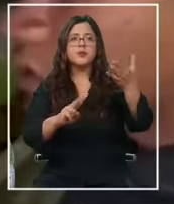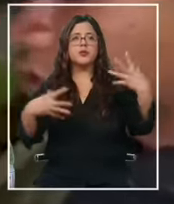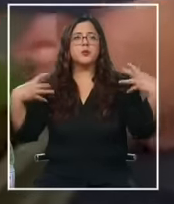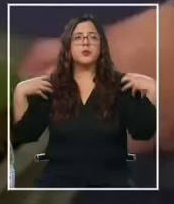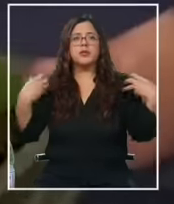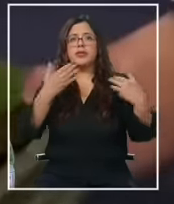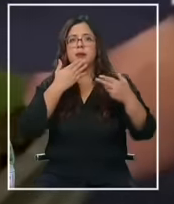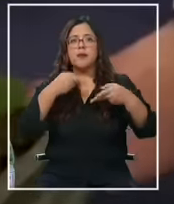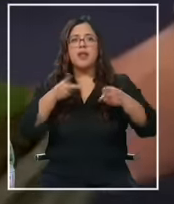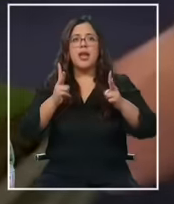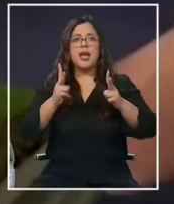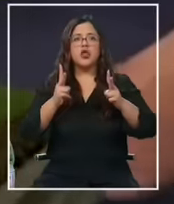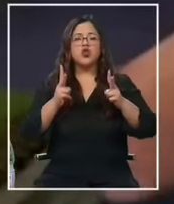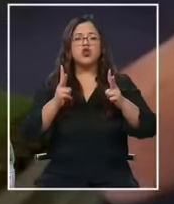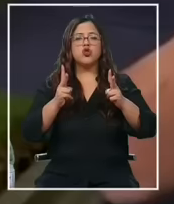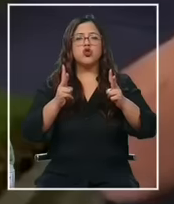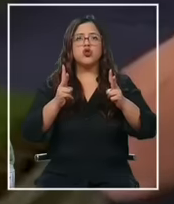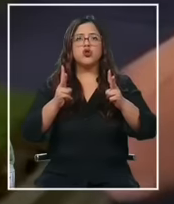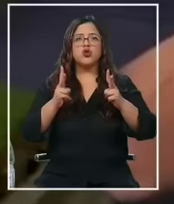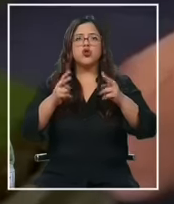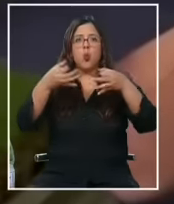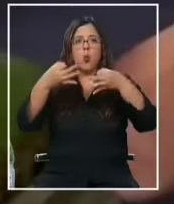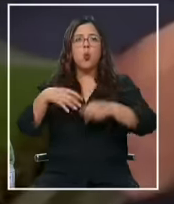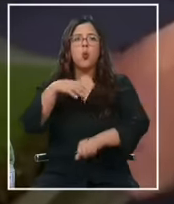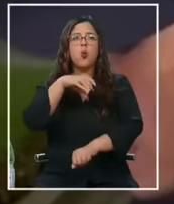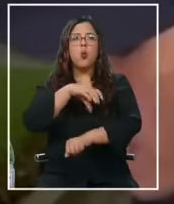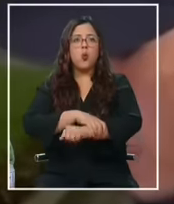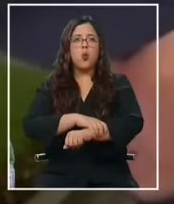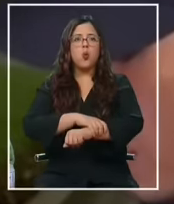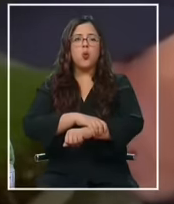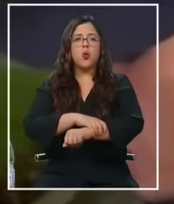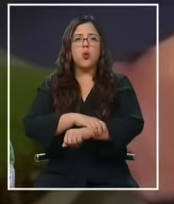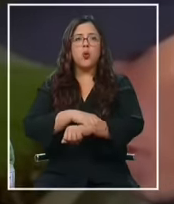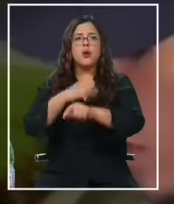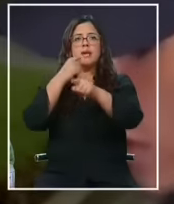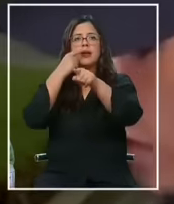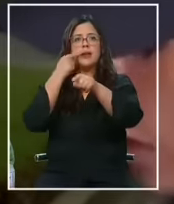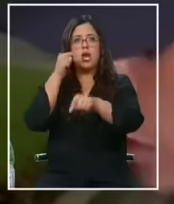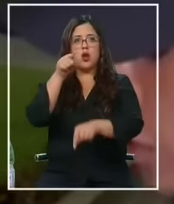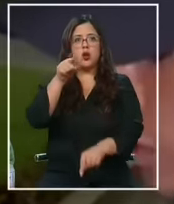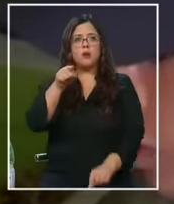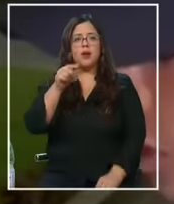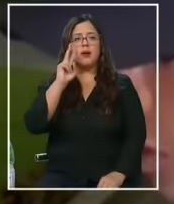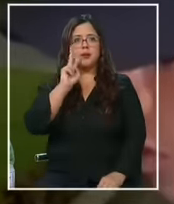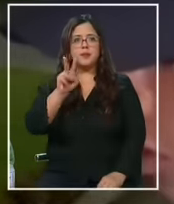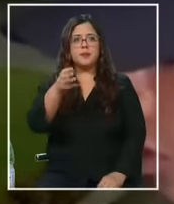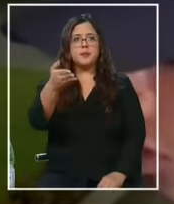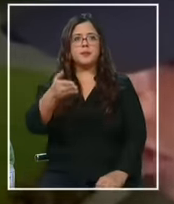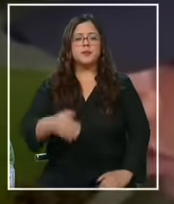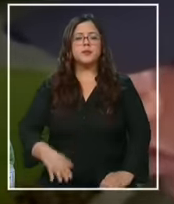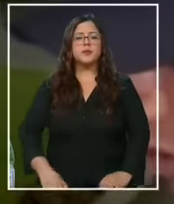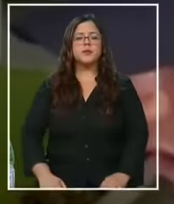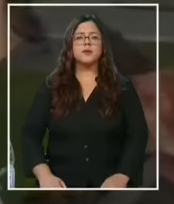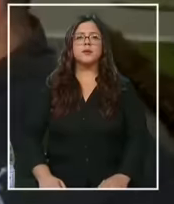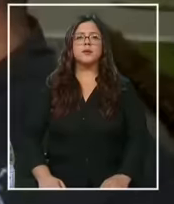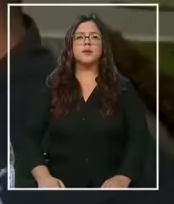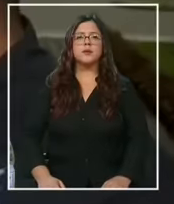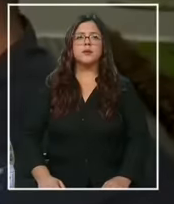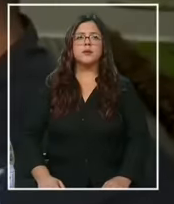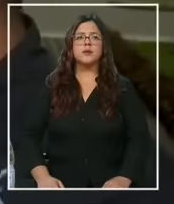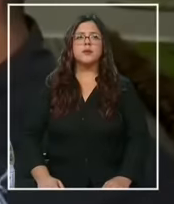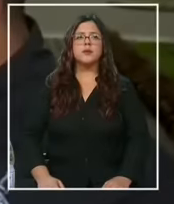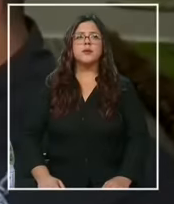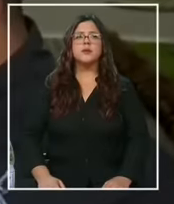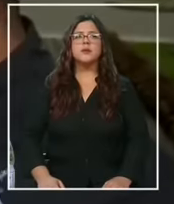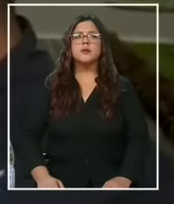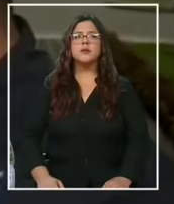los derechos en el momento de la detención de Dayonis Orozco. Escuchemos. El país